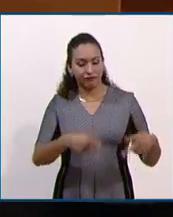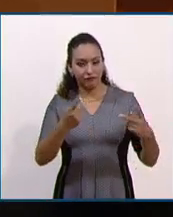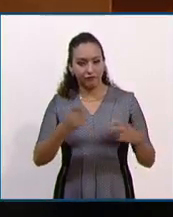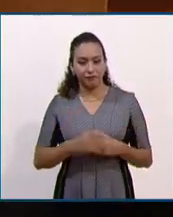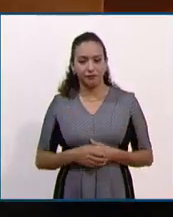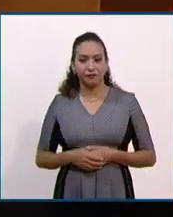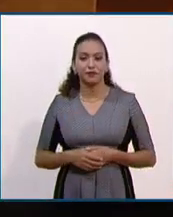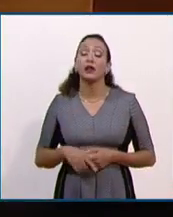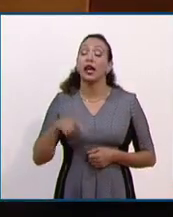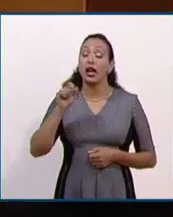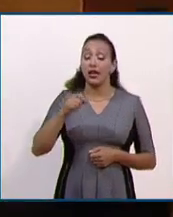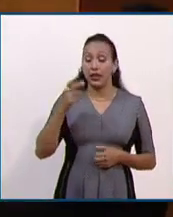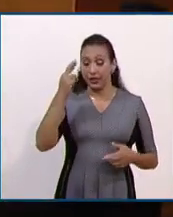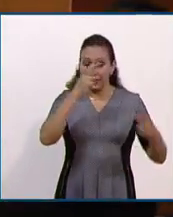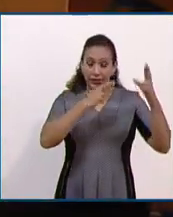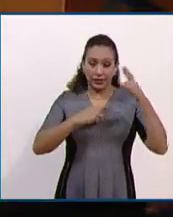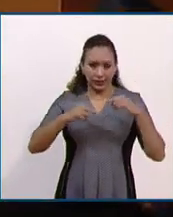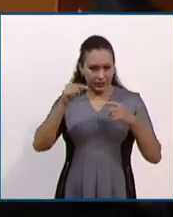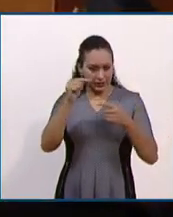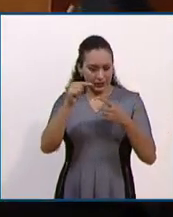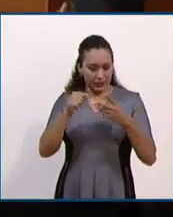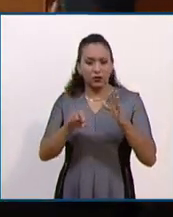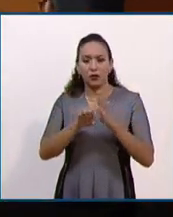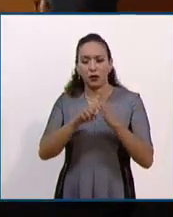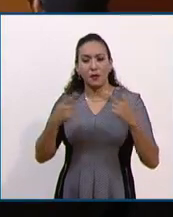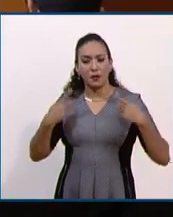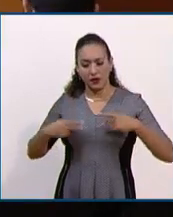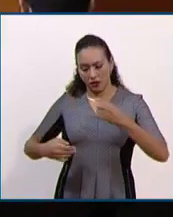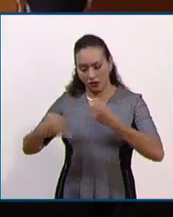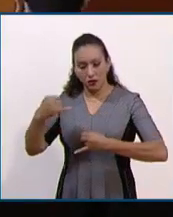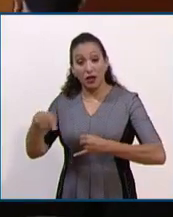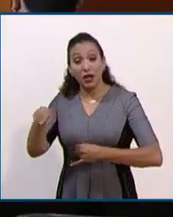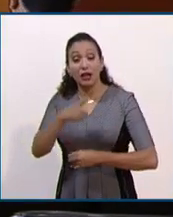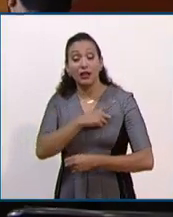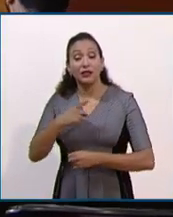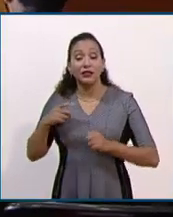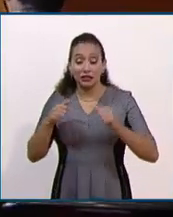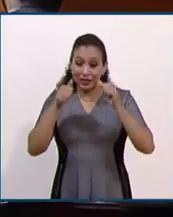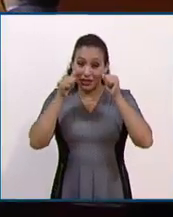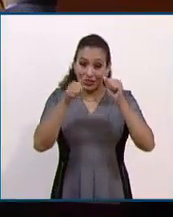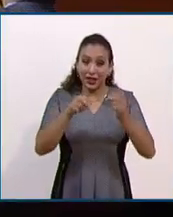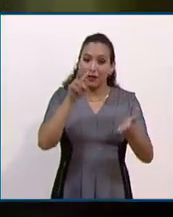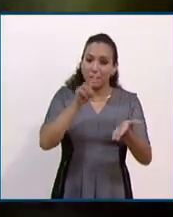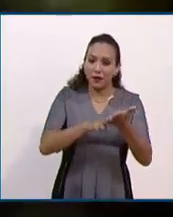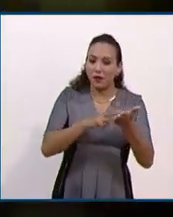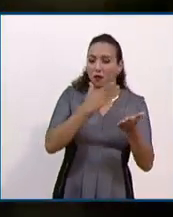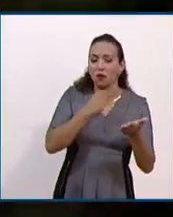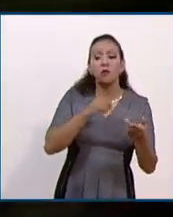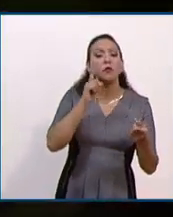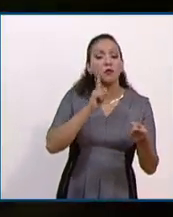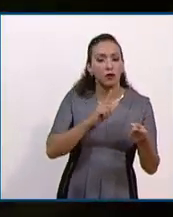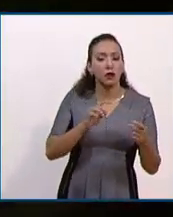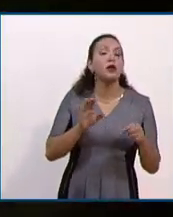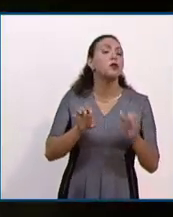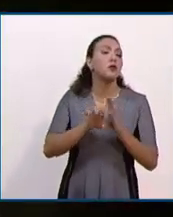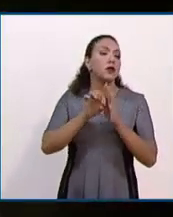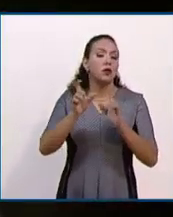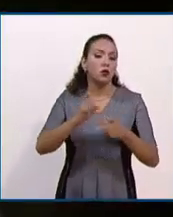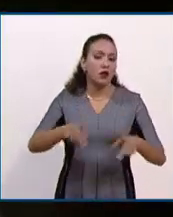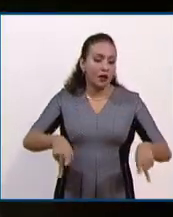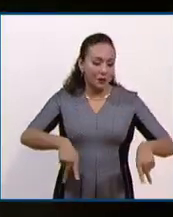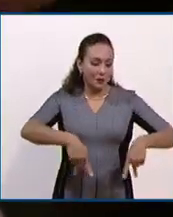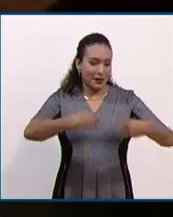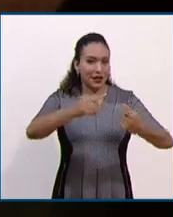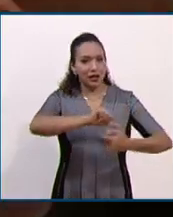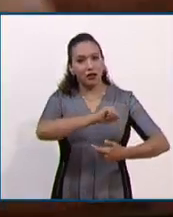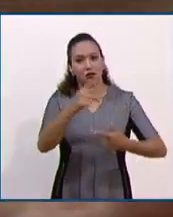La primera sala de la Corte determinó que las personas juzgadoras deben analizar con perspectiva de género los asuntos relacionados con trata de personas en los que